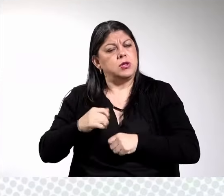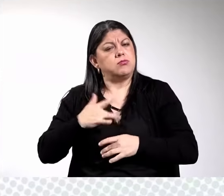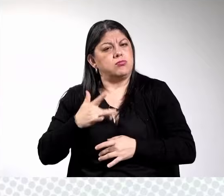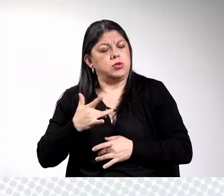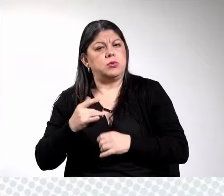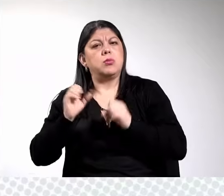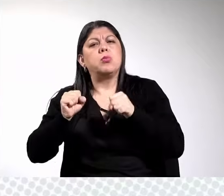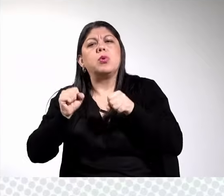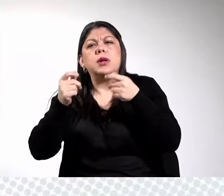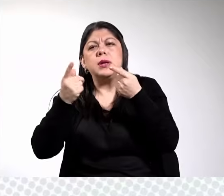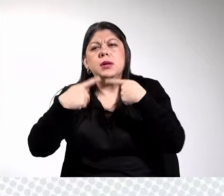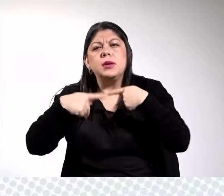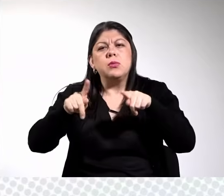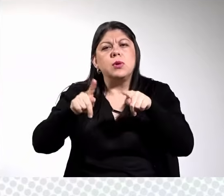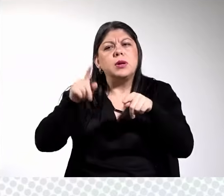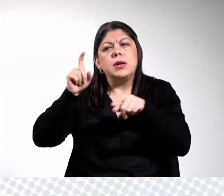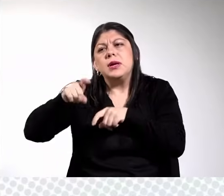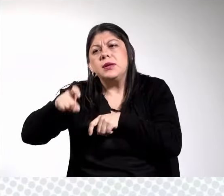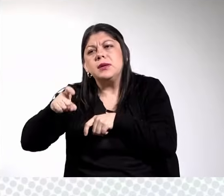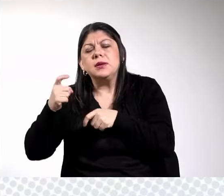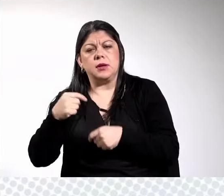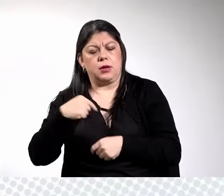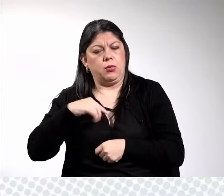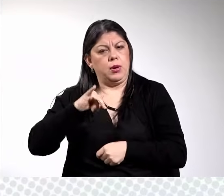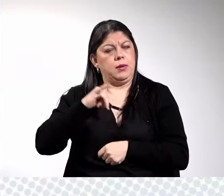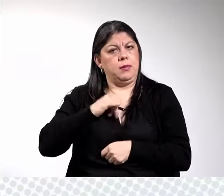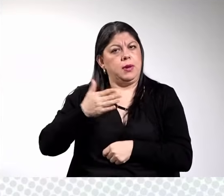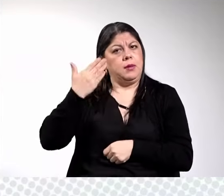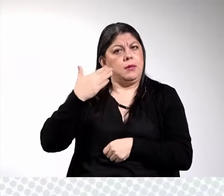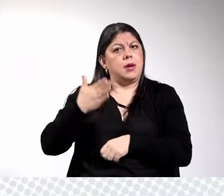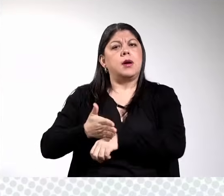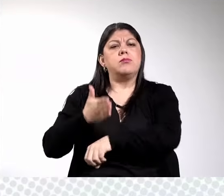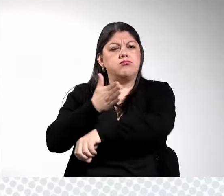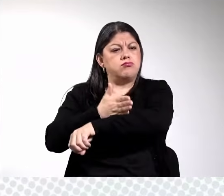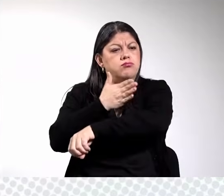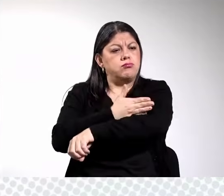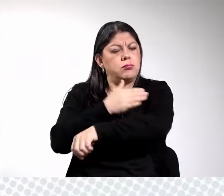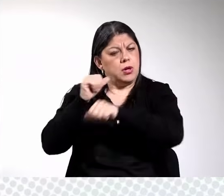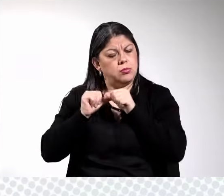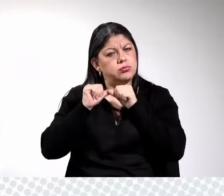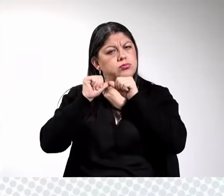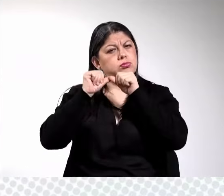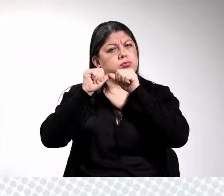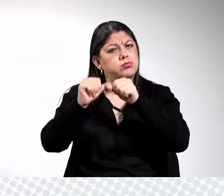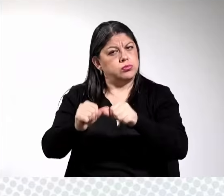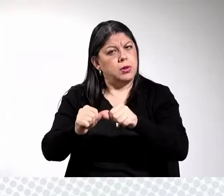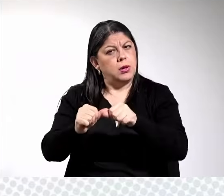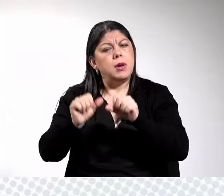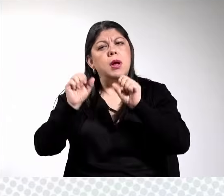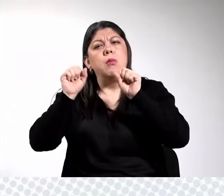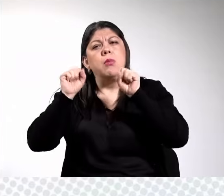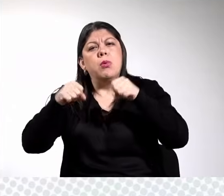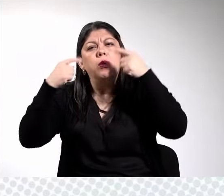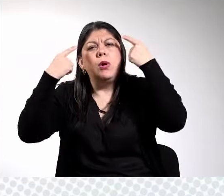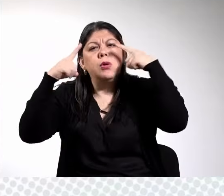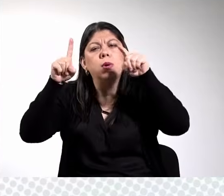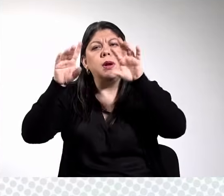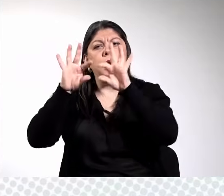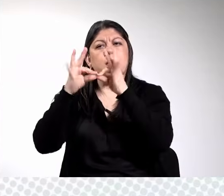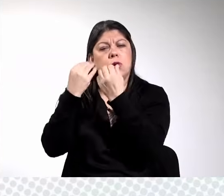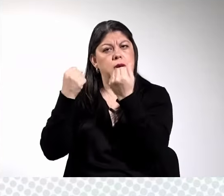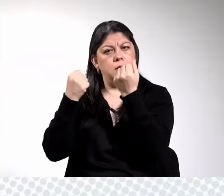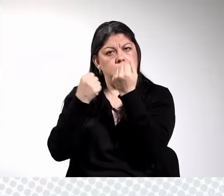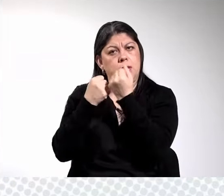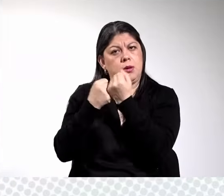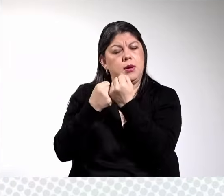las oportunidades que necesita, como las tuve yo, para seguir adelante, para sacar adelante a su familia,